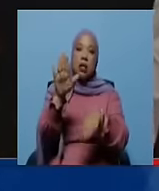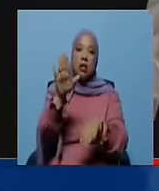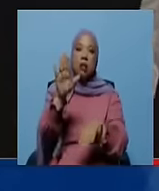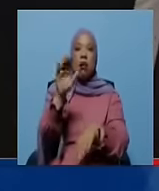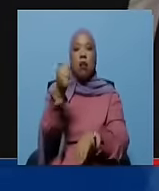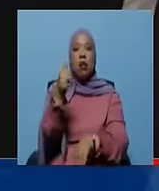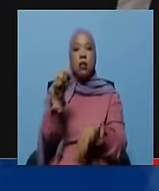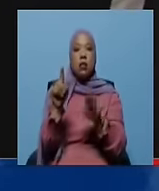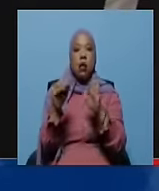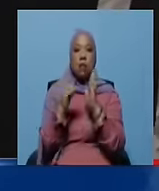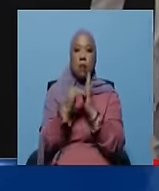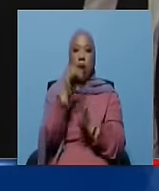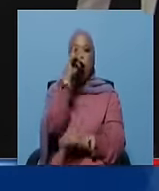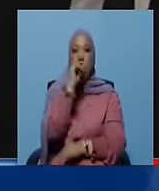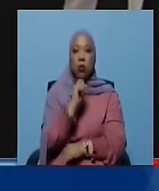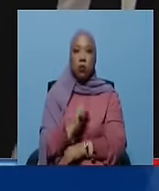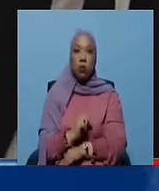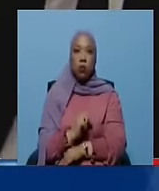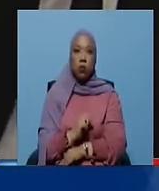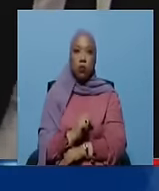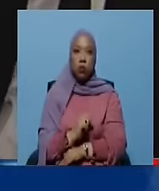años.